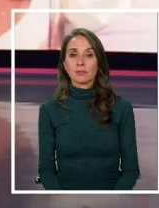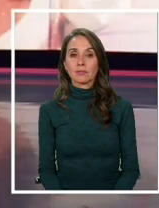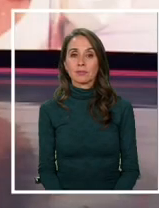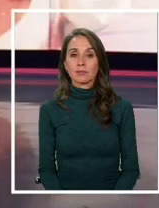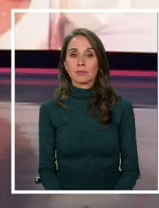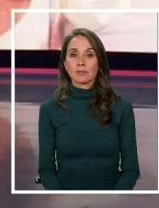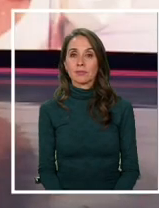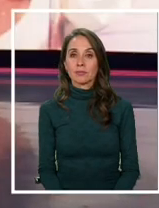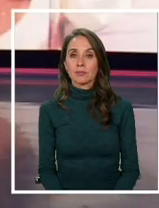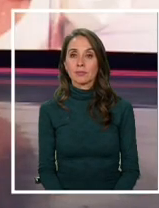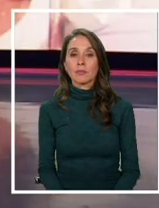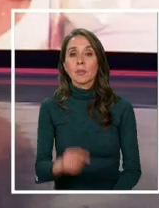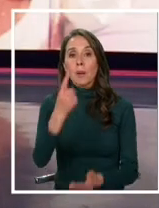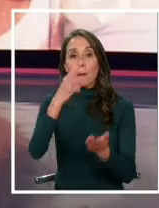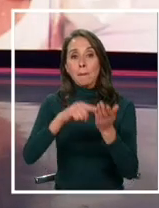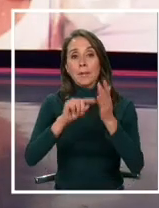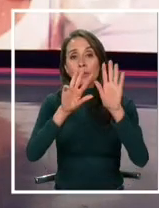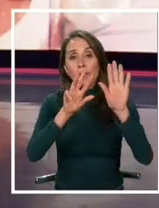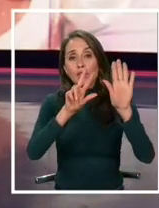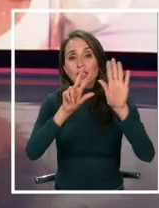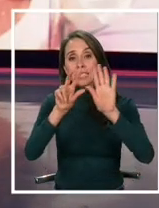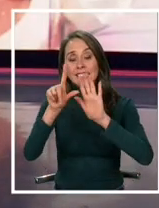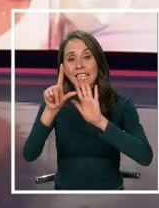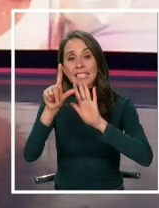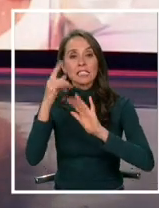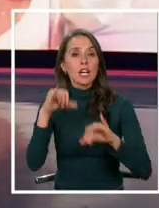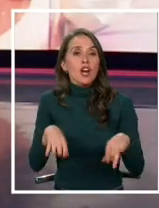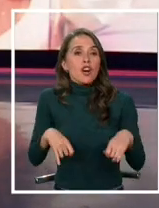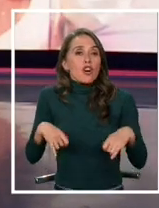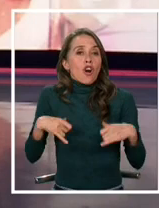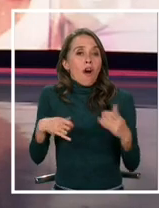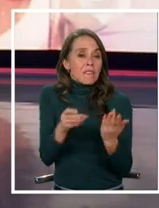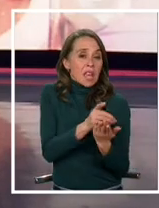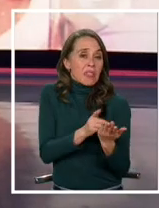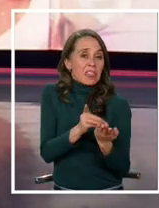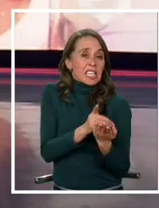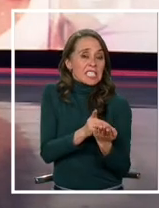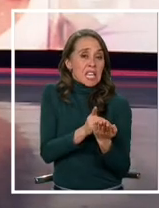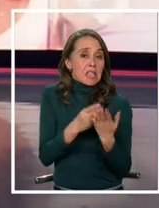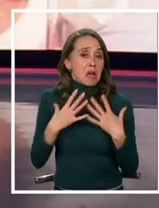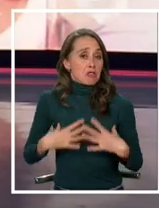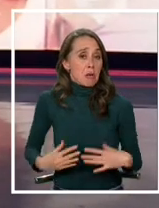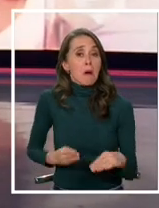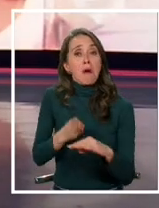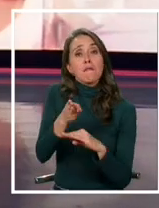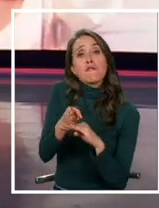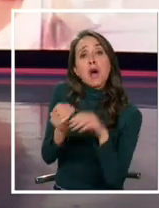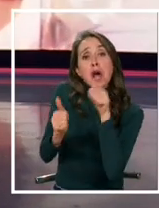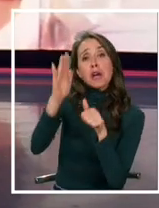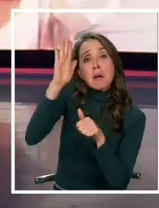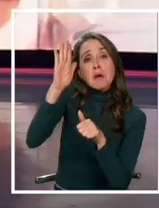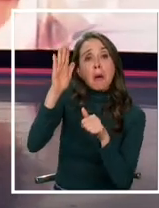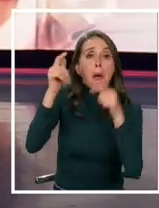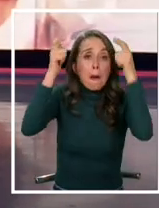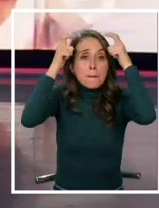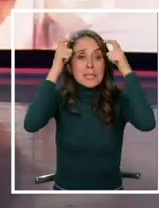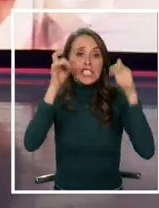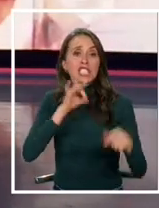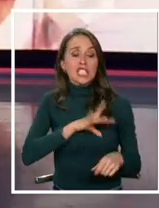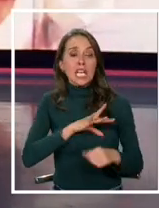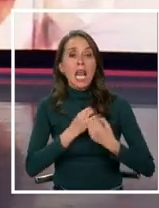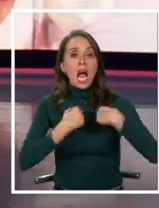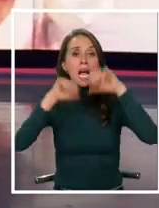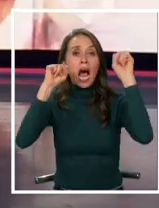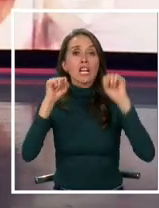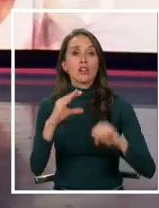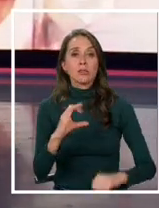presencial en 1987 era una j diseñadora que se presentó al concurso bis chile y ganó Cecilia boloco se